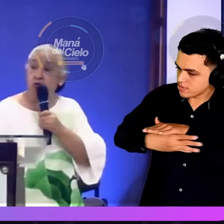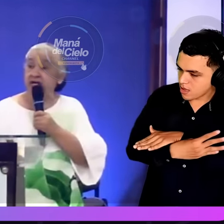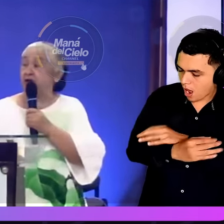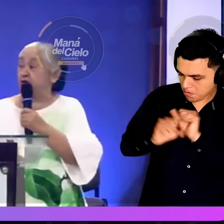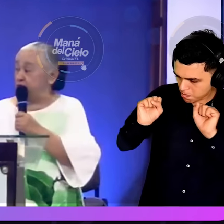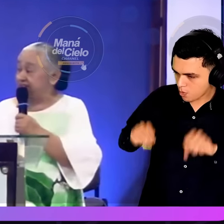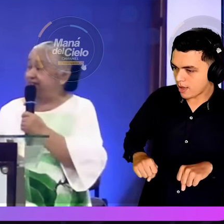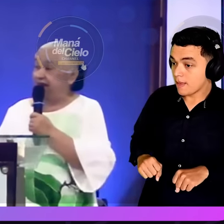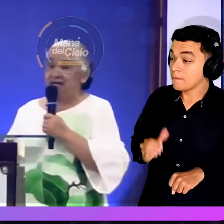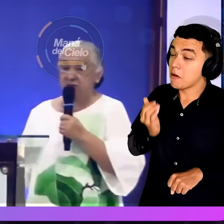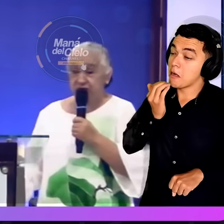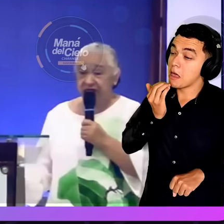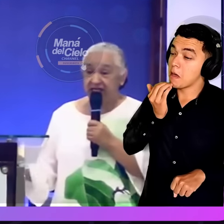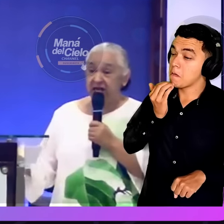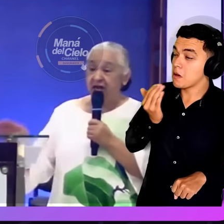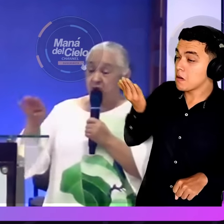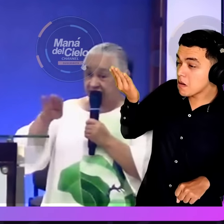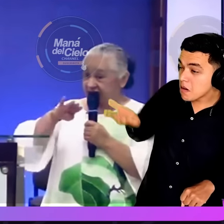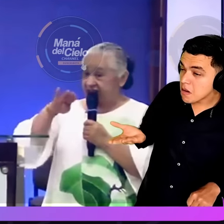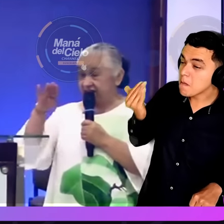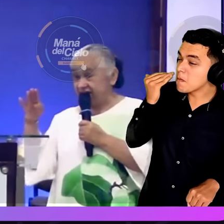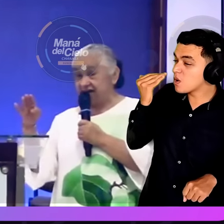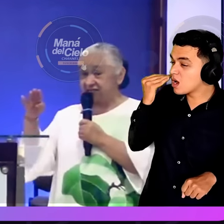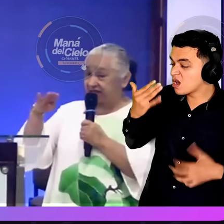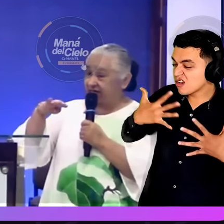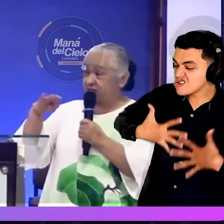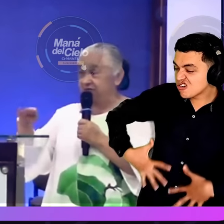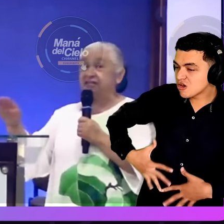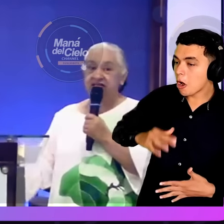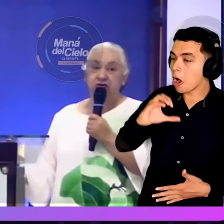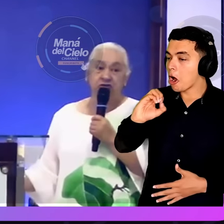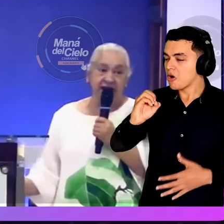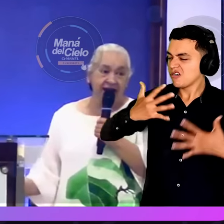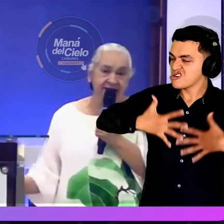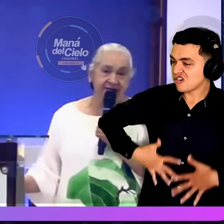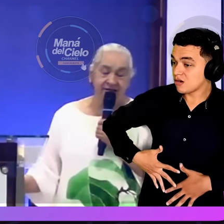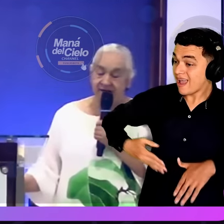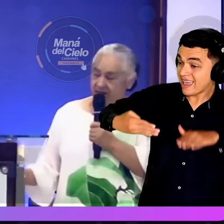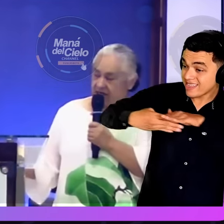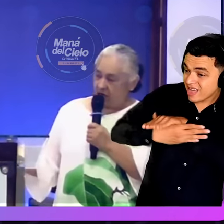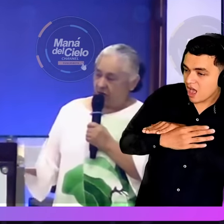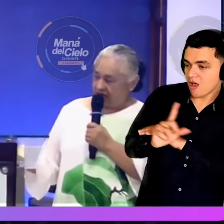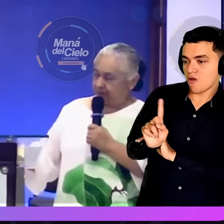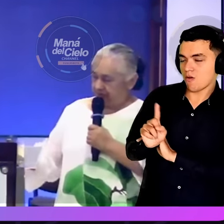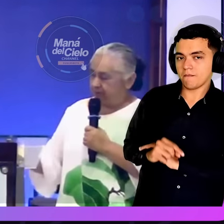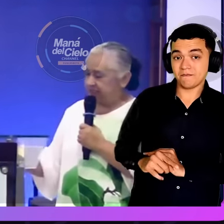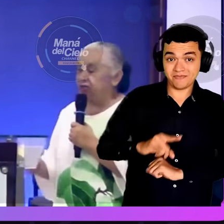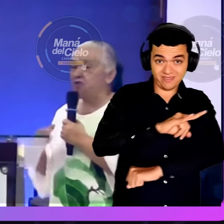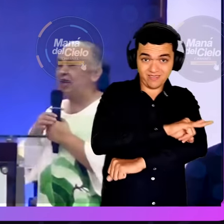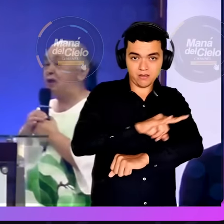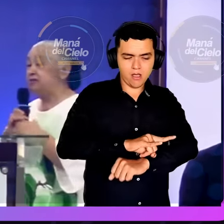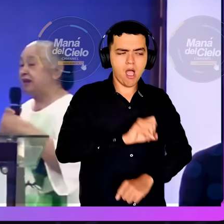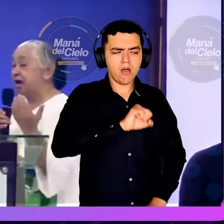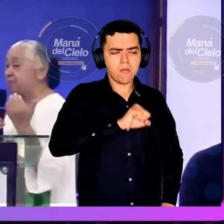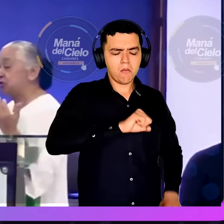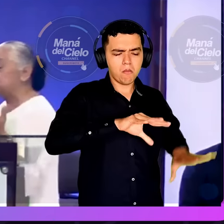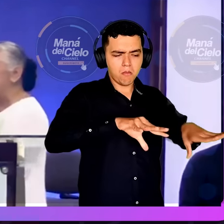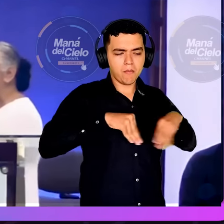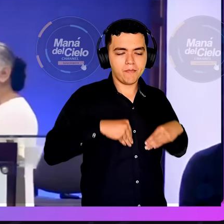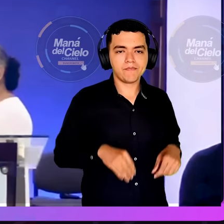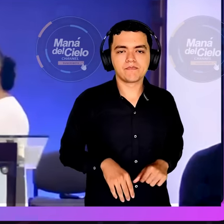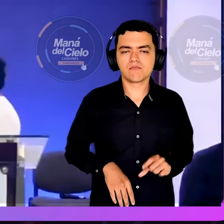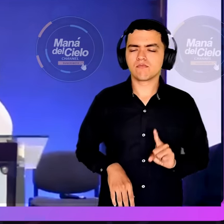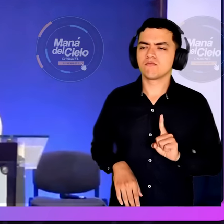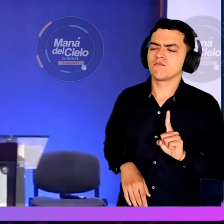con una buena túnica, con unas sandalias finas, porque se distinguían las sandalias finas de las ordinarias, y lo veas bien vestido, déjalo entrar, porque